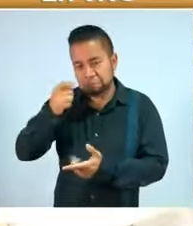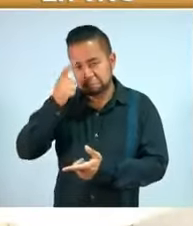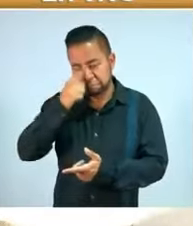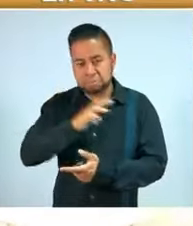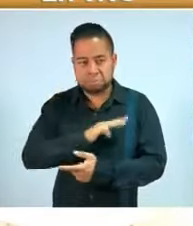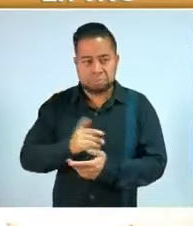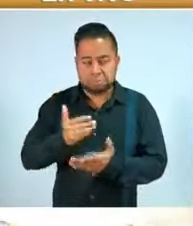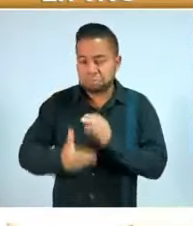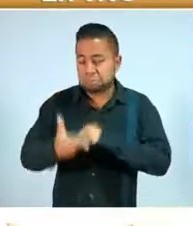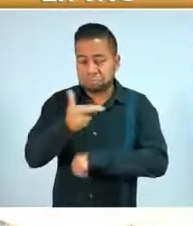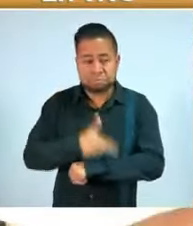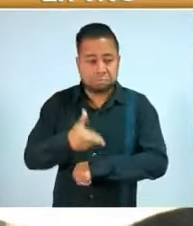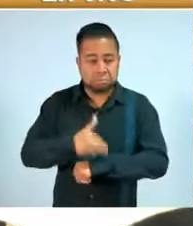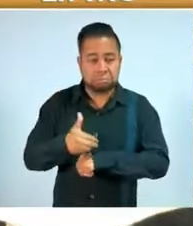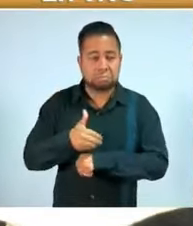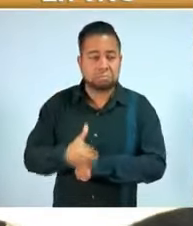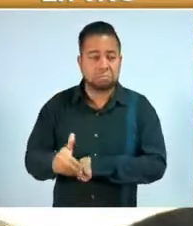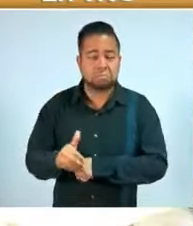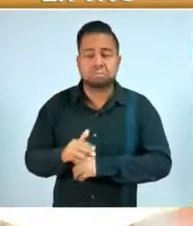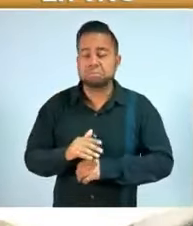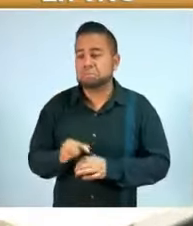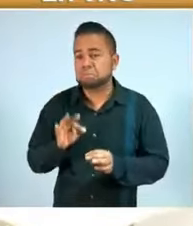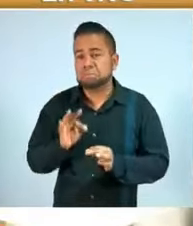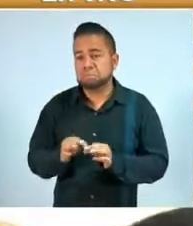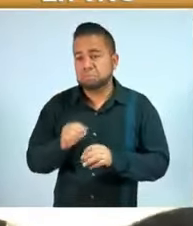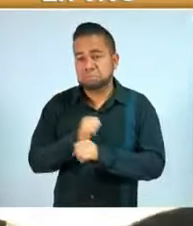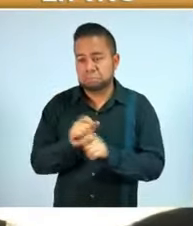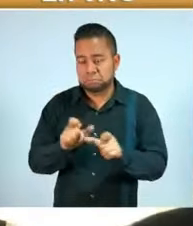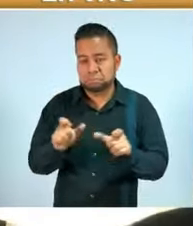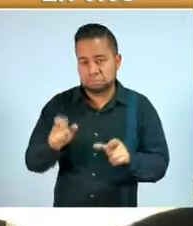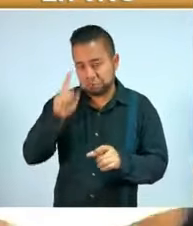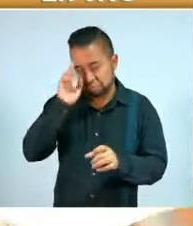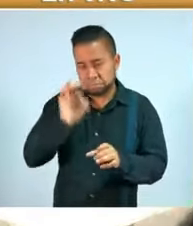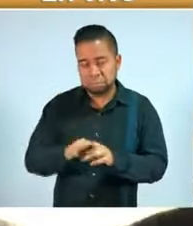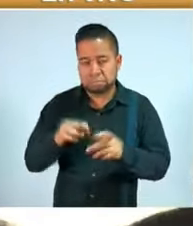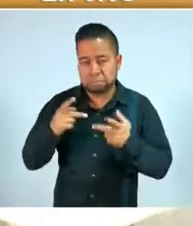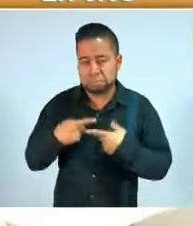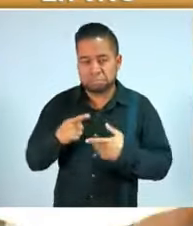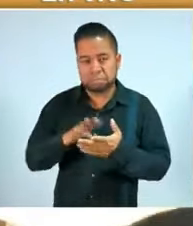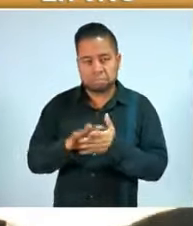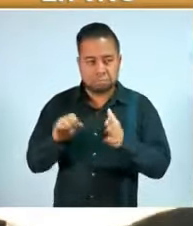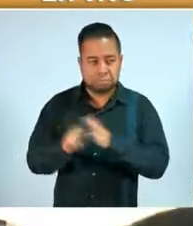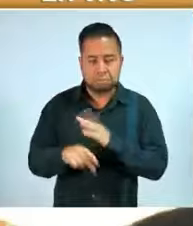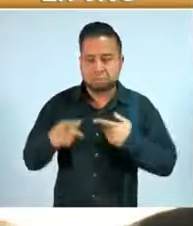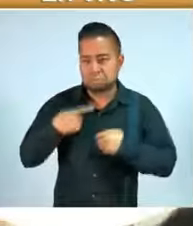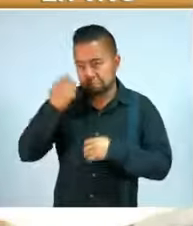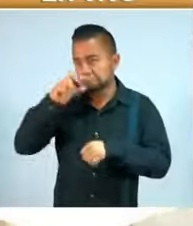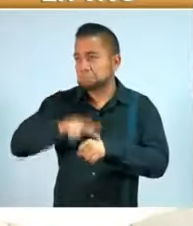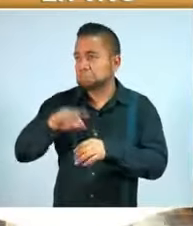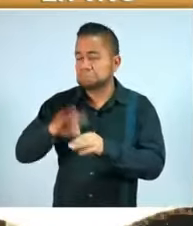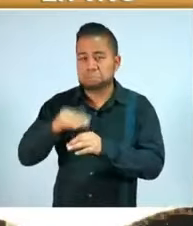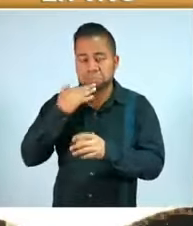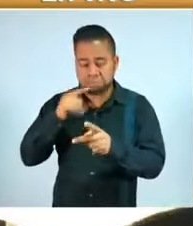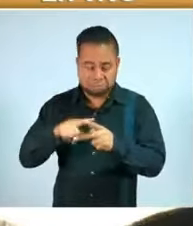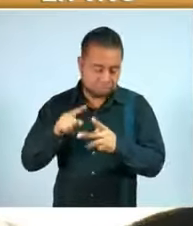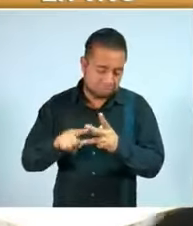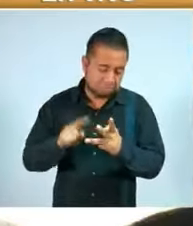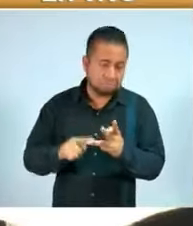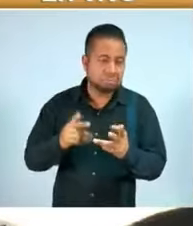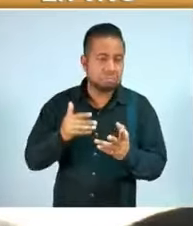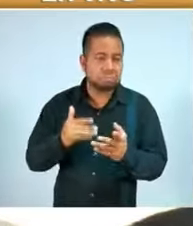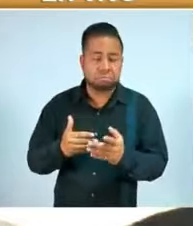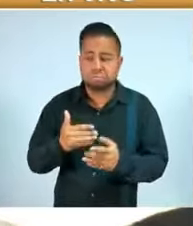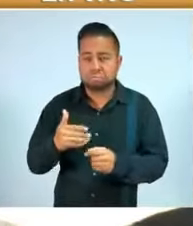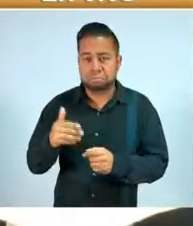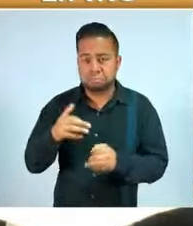en marcha, ya está, él daba cuenta ahorita seguridad del voto de las personas recluidas, del voto en el extranjero ya están haciendo las cuentas, es